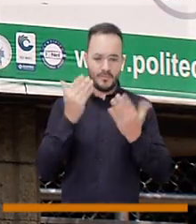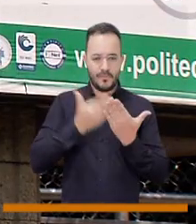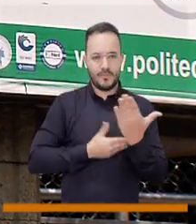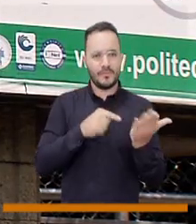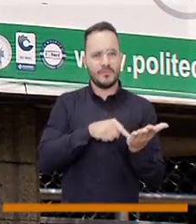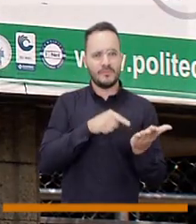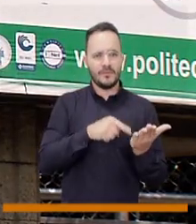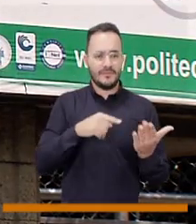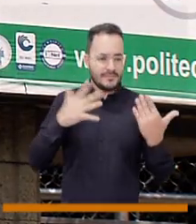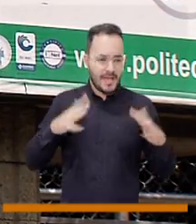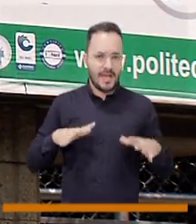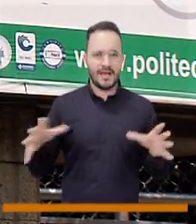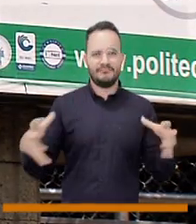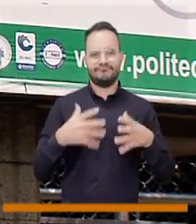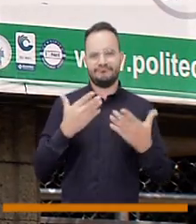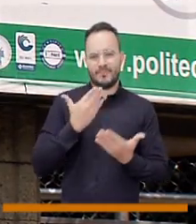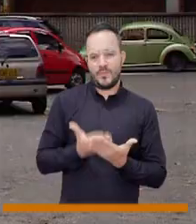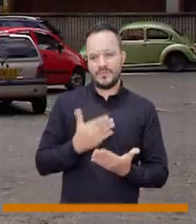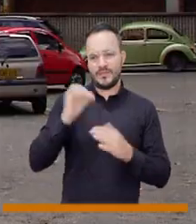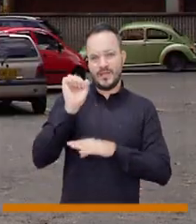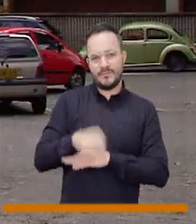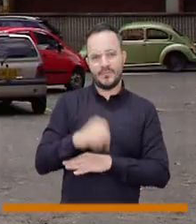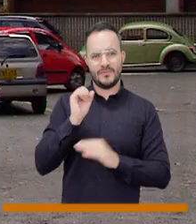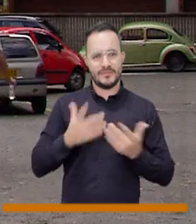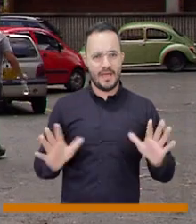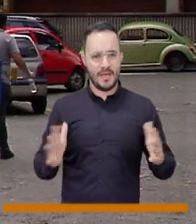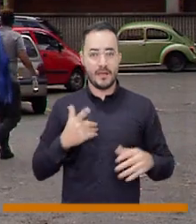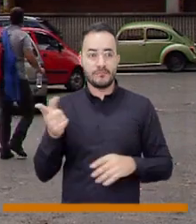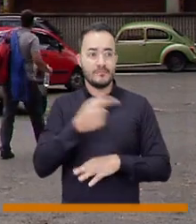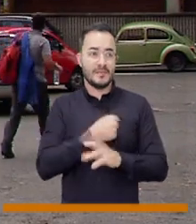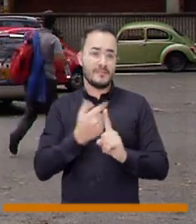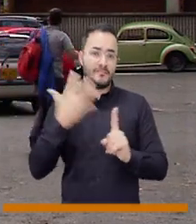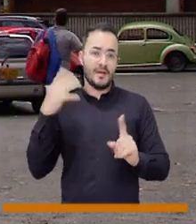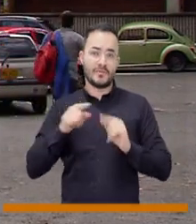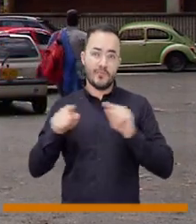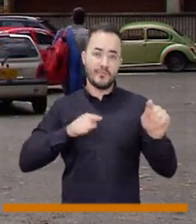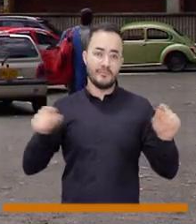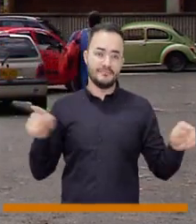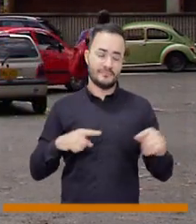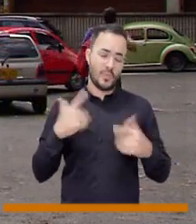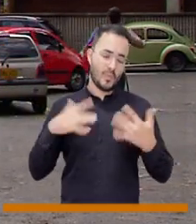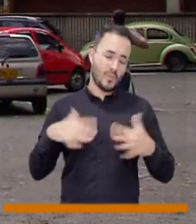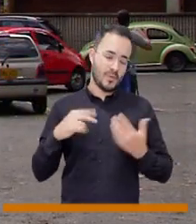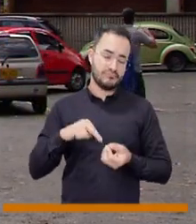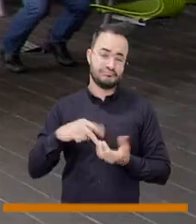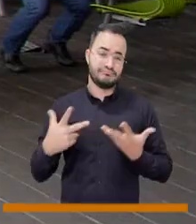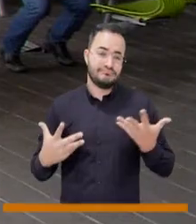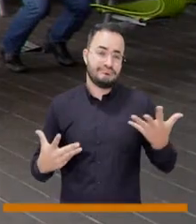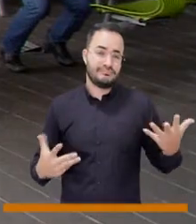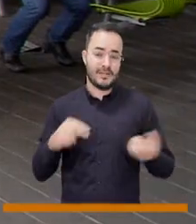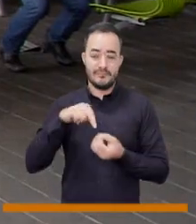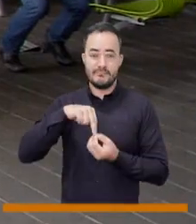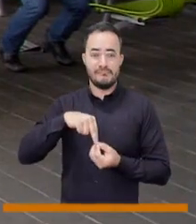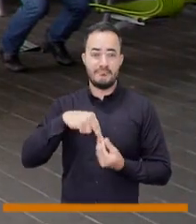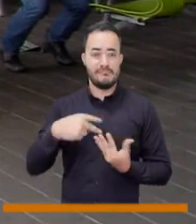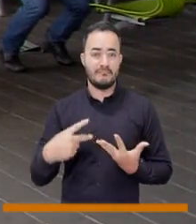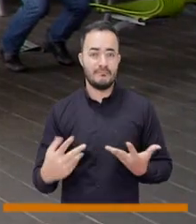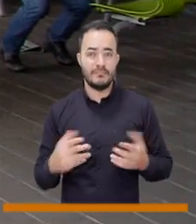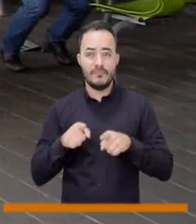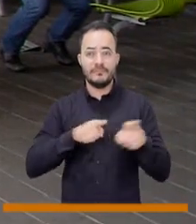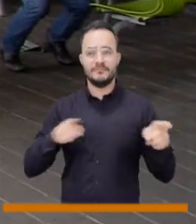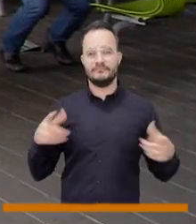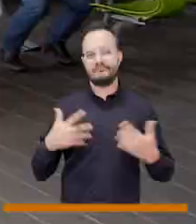acuerdo sabiendo la importancia que tiene este y el impacto que tiene este, sobre todo en las poblaciones más vulnerables, porque muchos jóvenes de estratos 1, 2 y